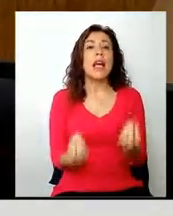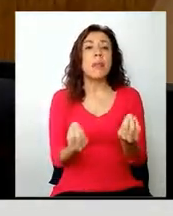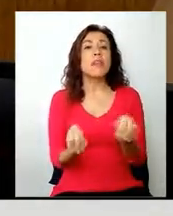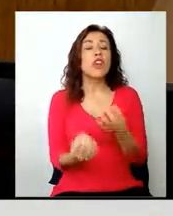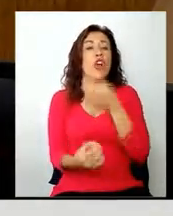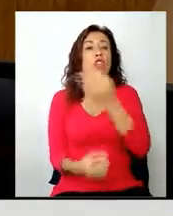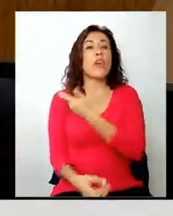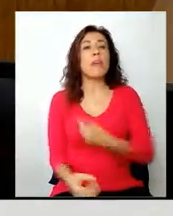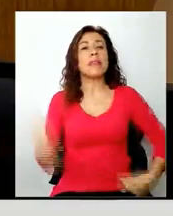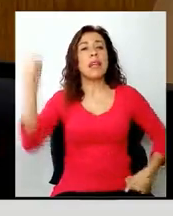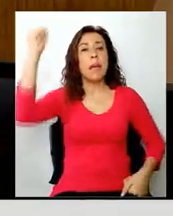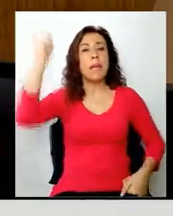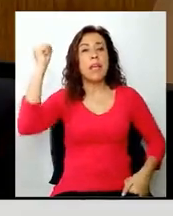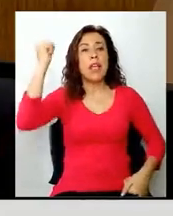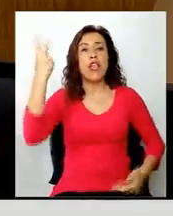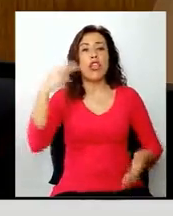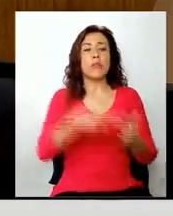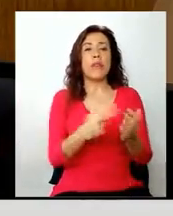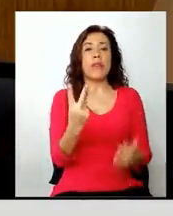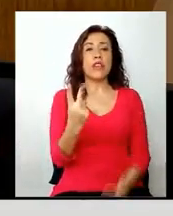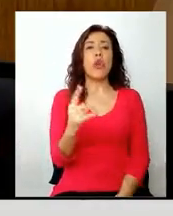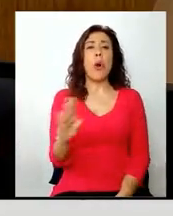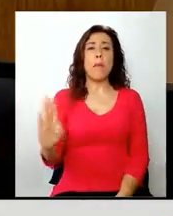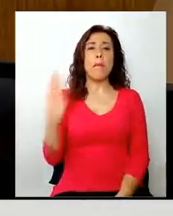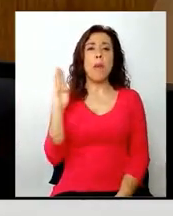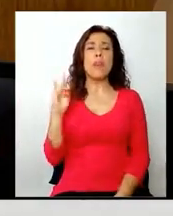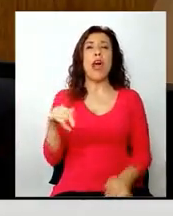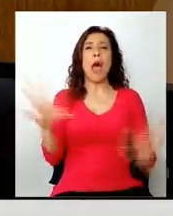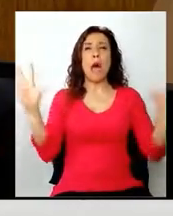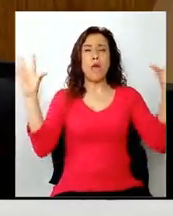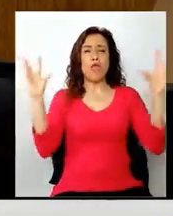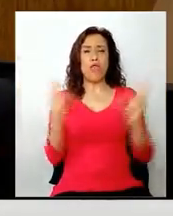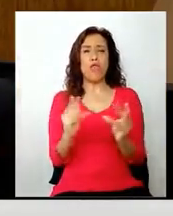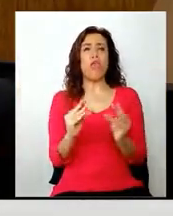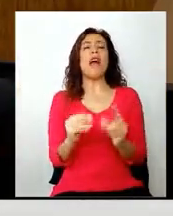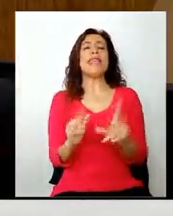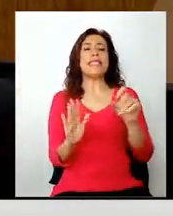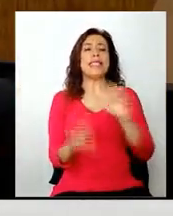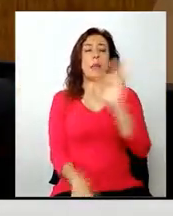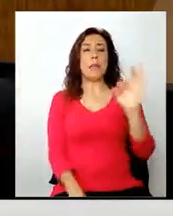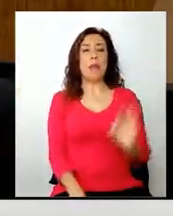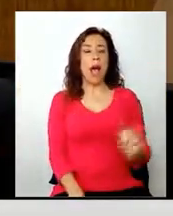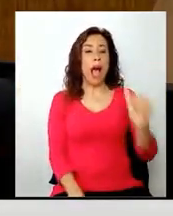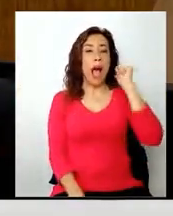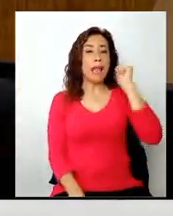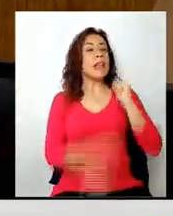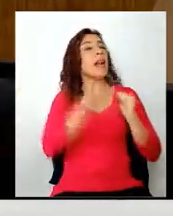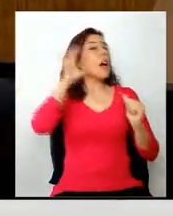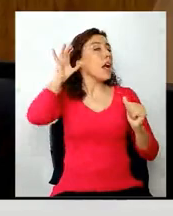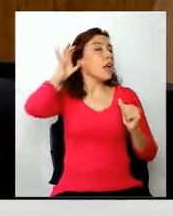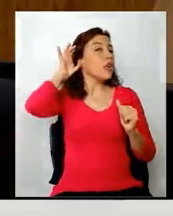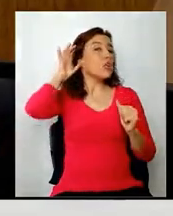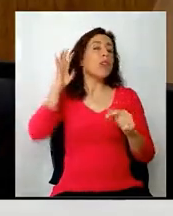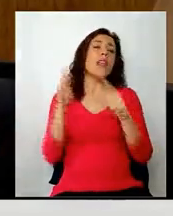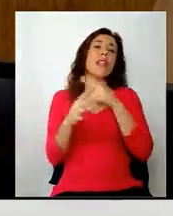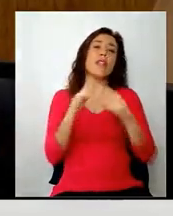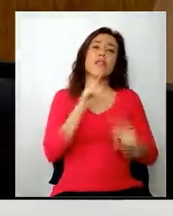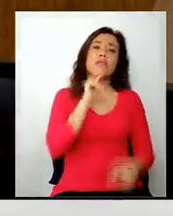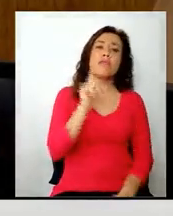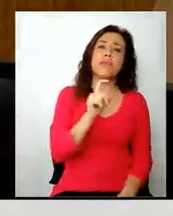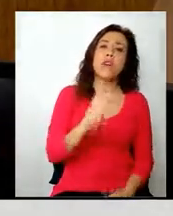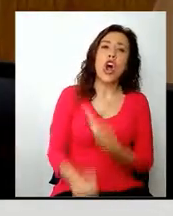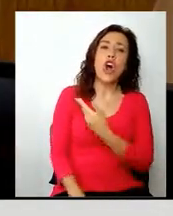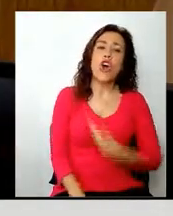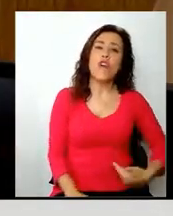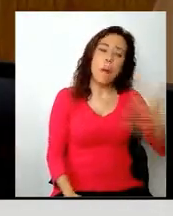en el 2021 que prometió una descongestión del 70%. ayer escuchamos un sinfín de cuestionamientos al gobierno por una mala gestión